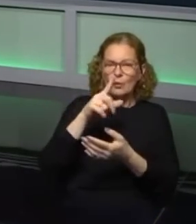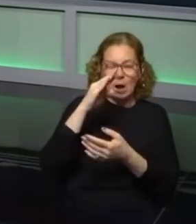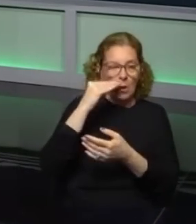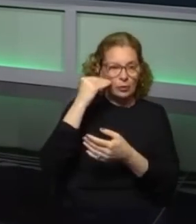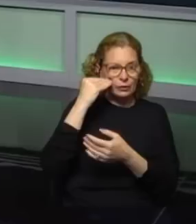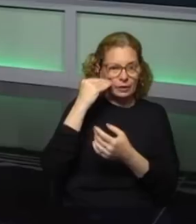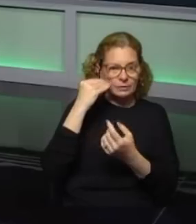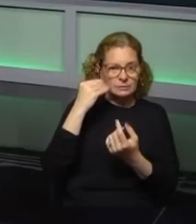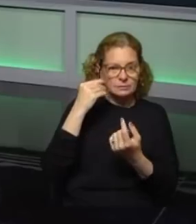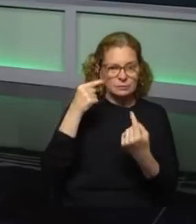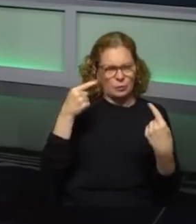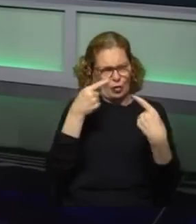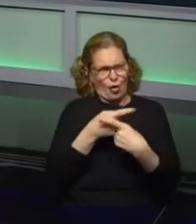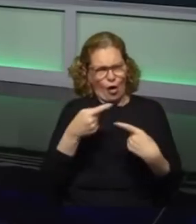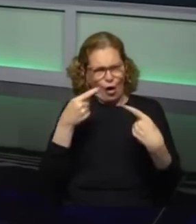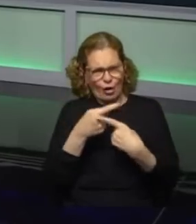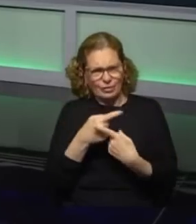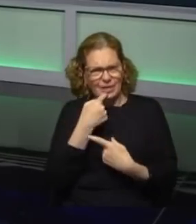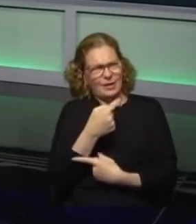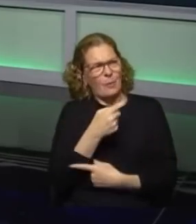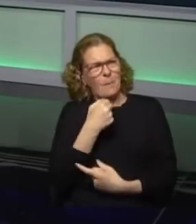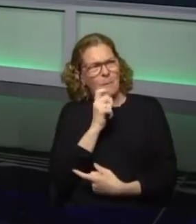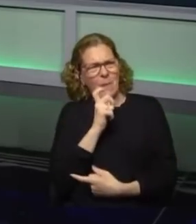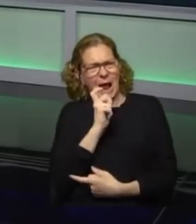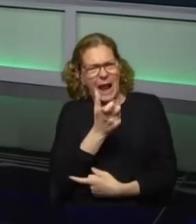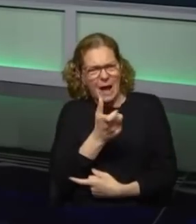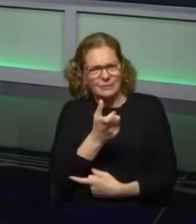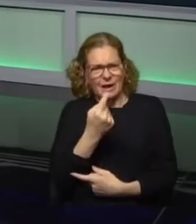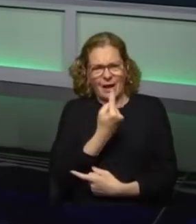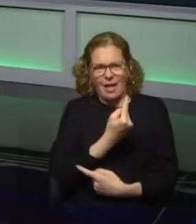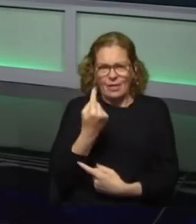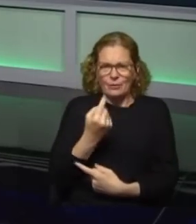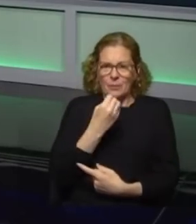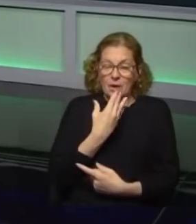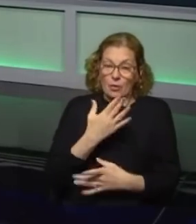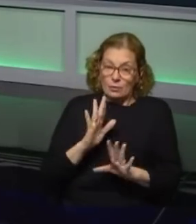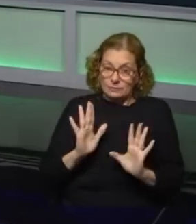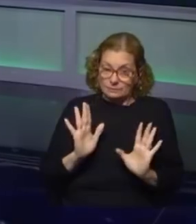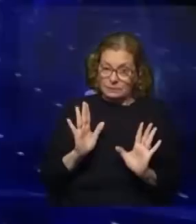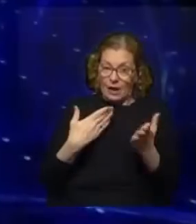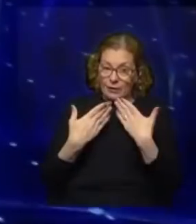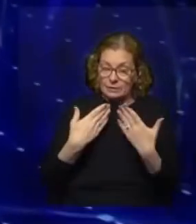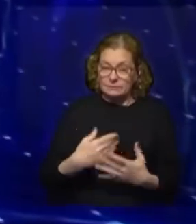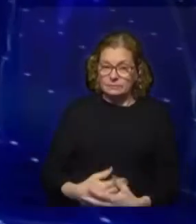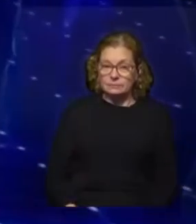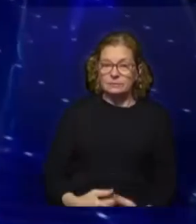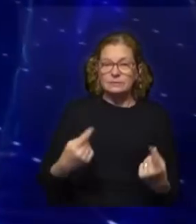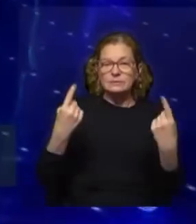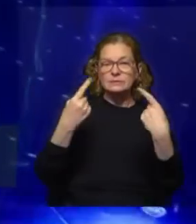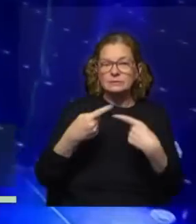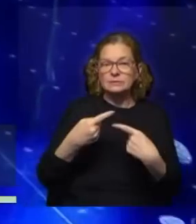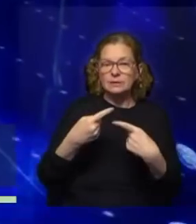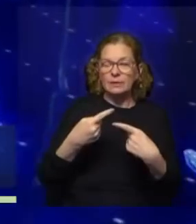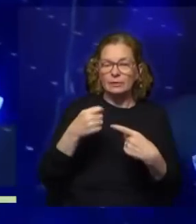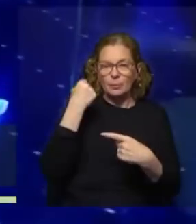bolsonaro que cruzaron acusaciones algunos insultos y también cada uno tuvo sus mejores momentos el debate una instancia